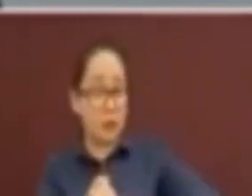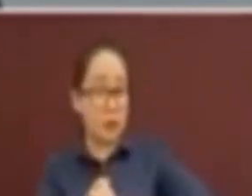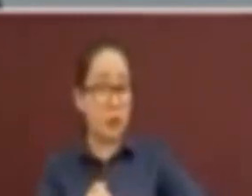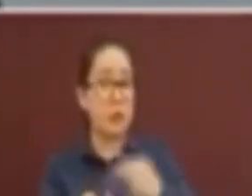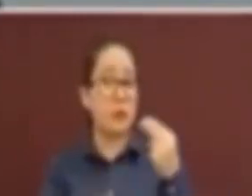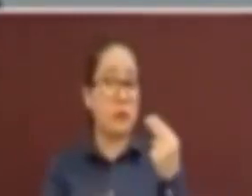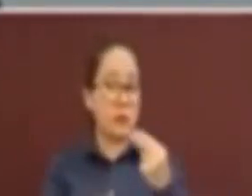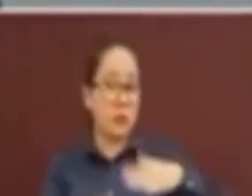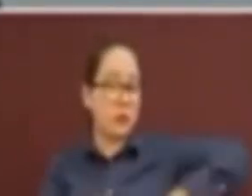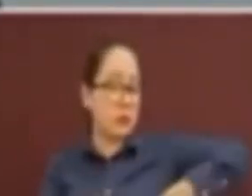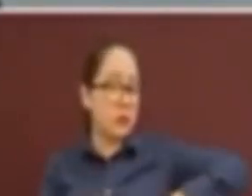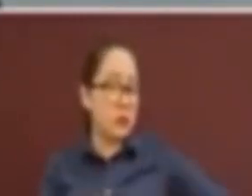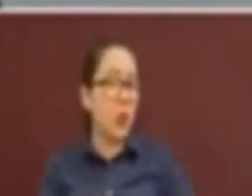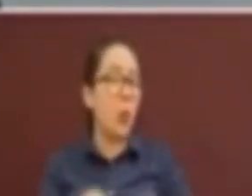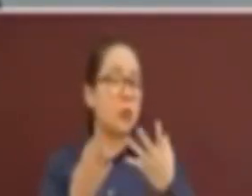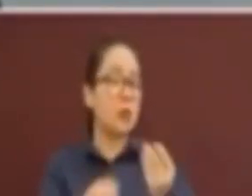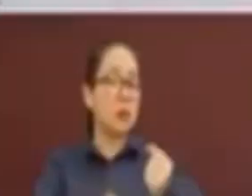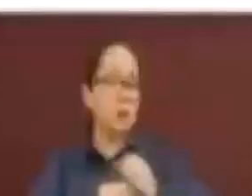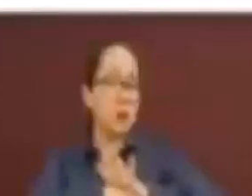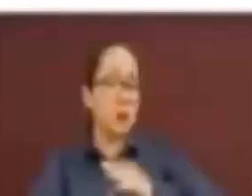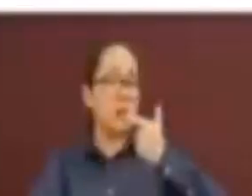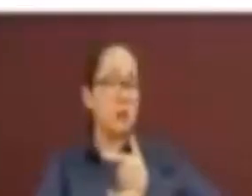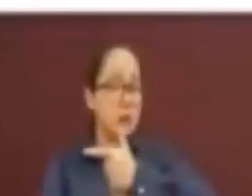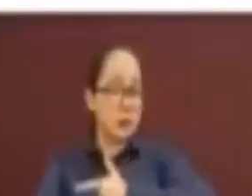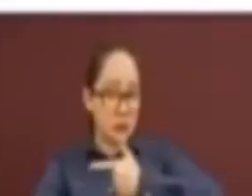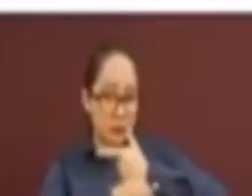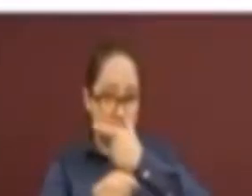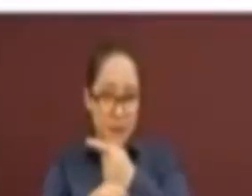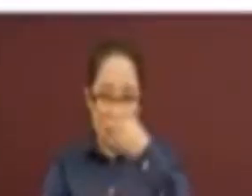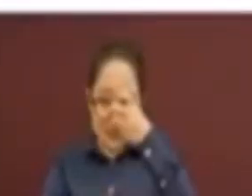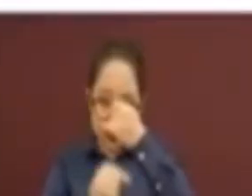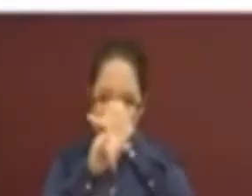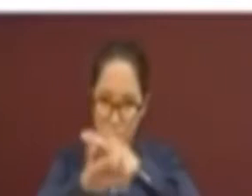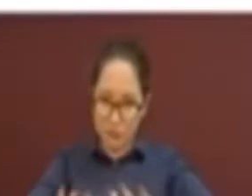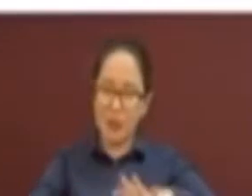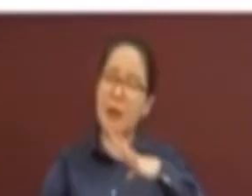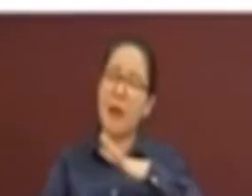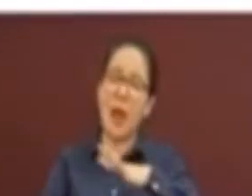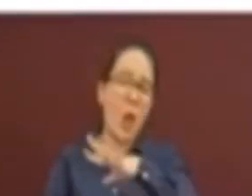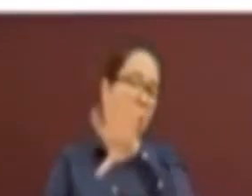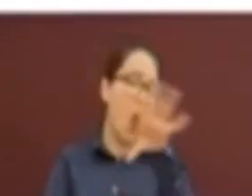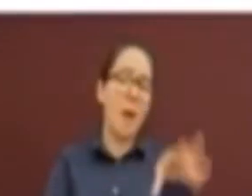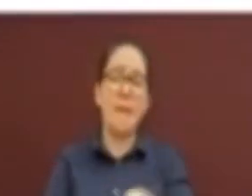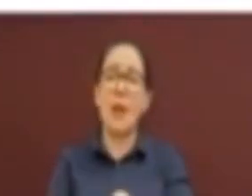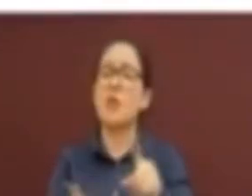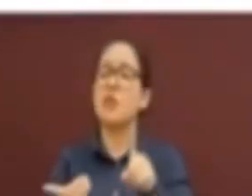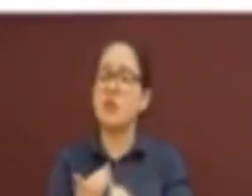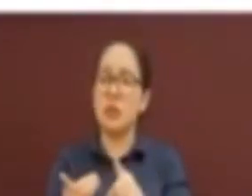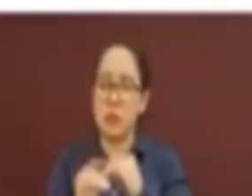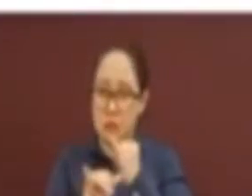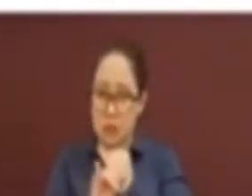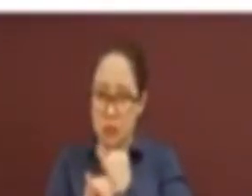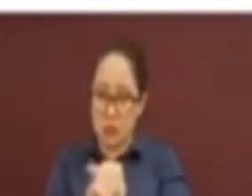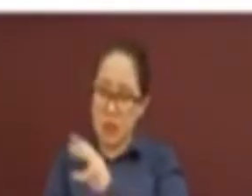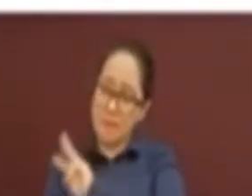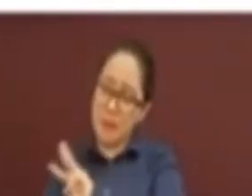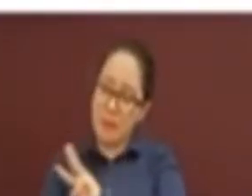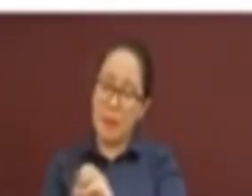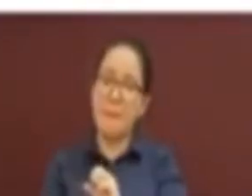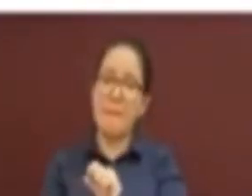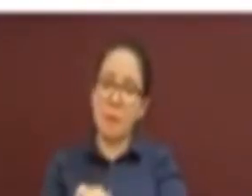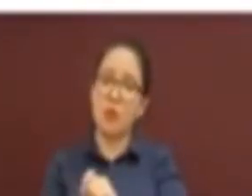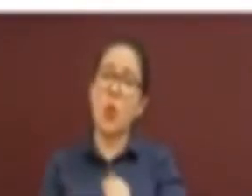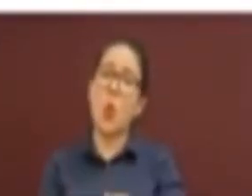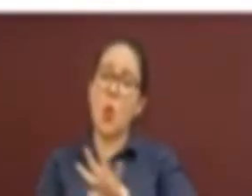se han notificado en los últimos días toda esta información está disponible en la página coronavirus punto veracruz punto